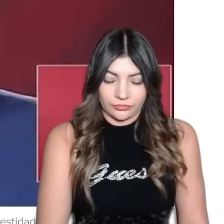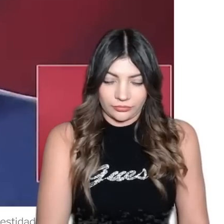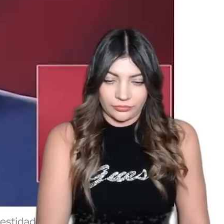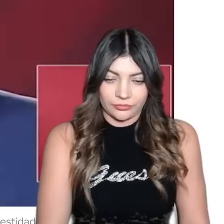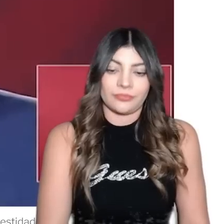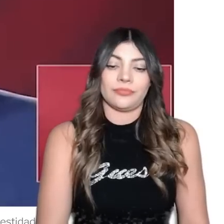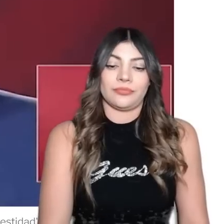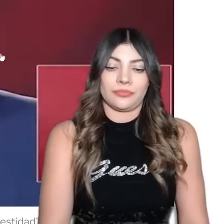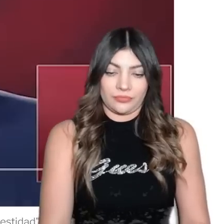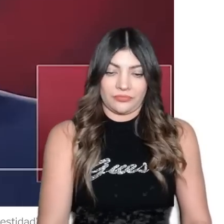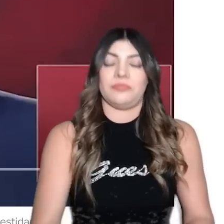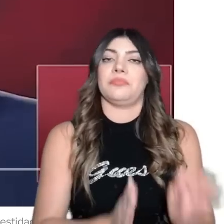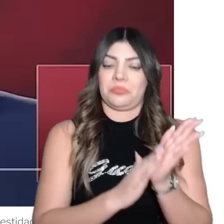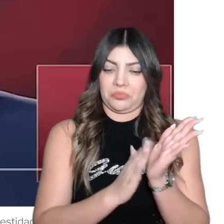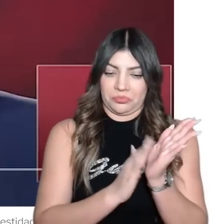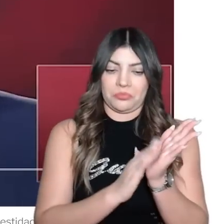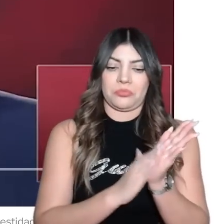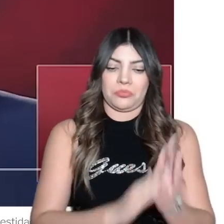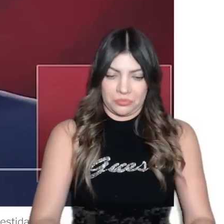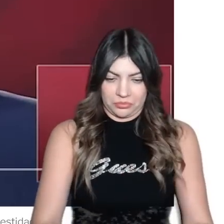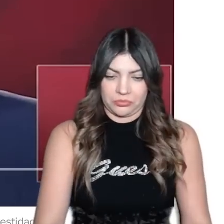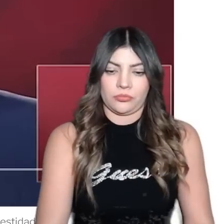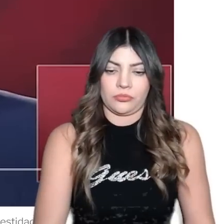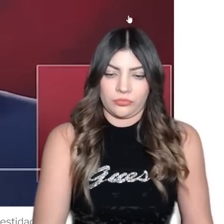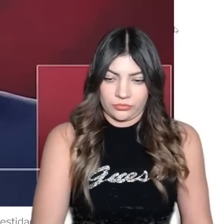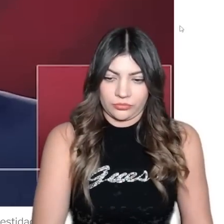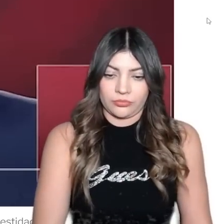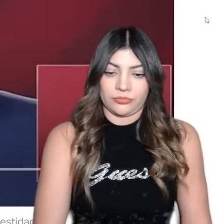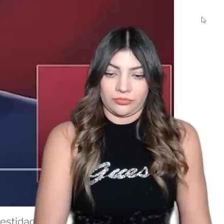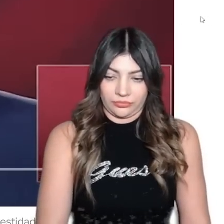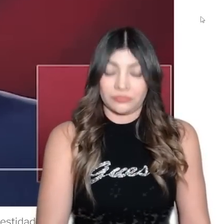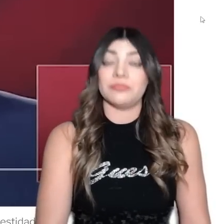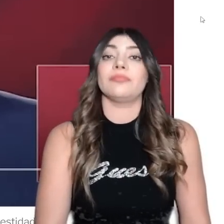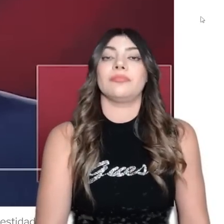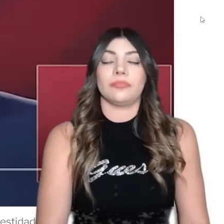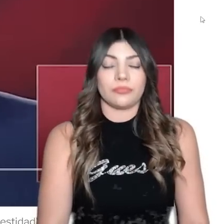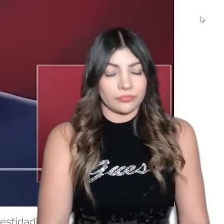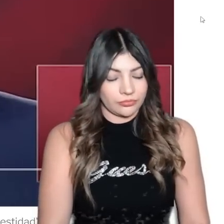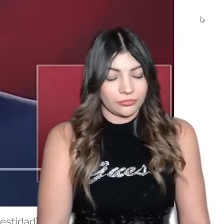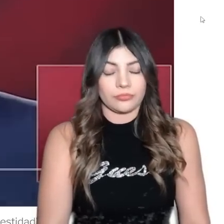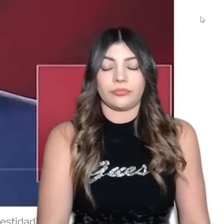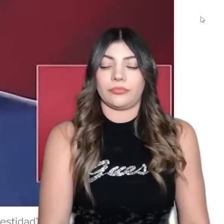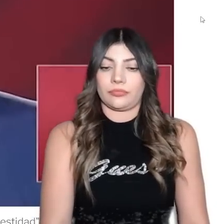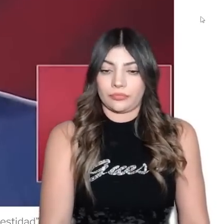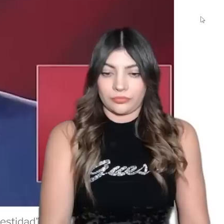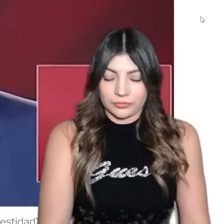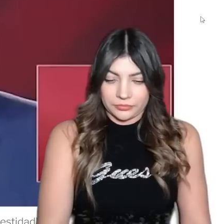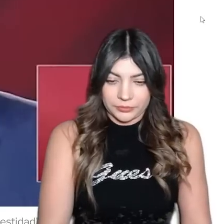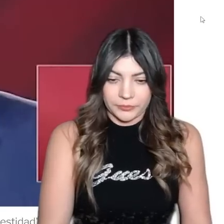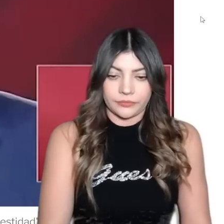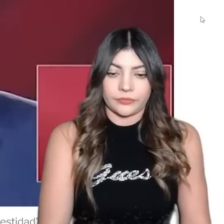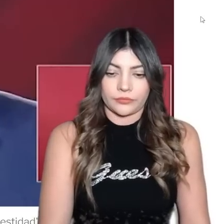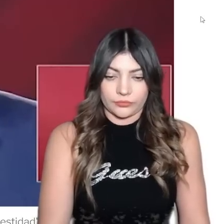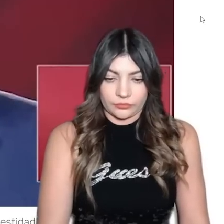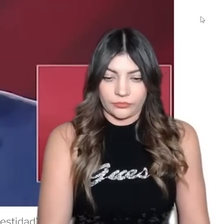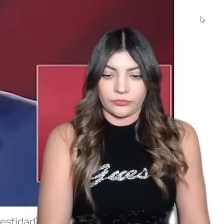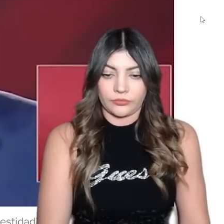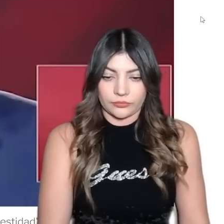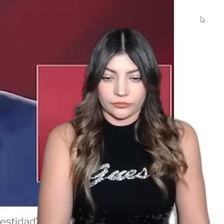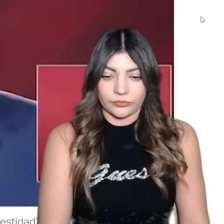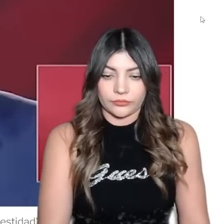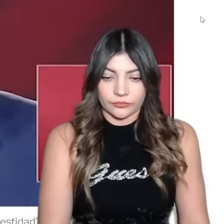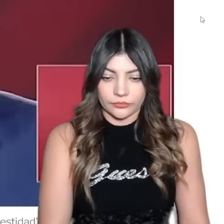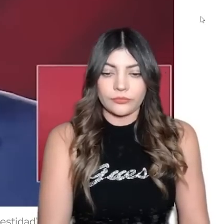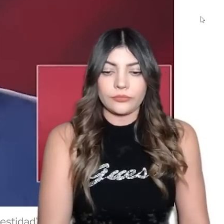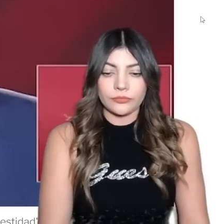de quienes resulten responsables. ¿En Estados Unidos? En Estados Unidos. Estoy viendo si es